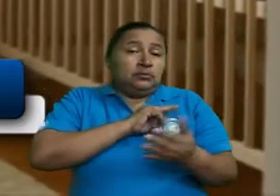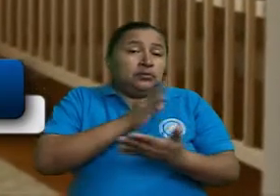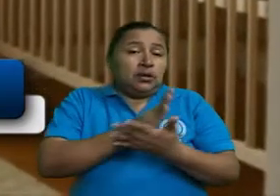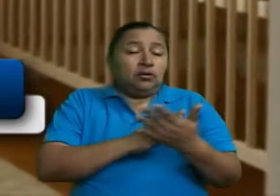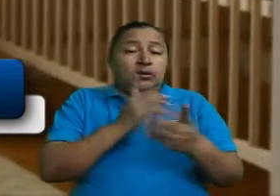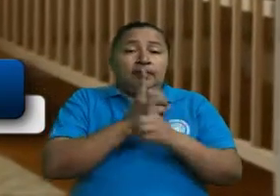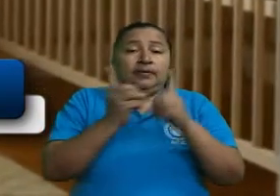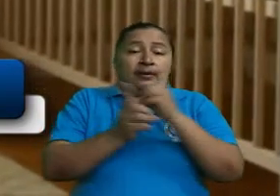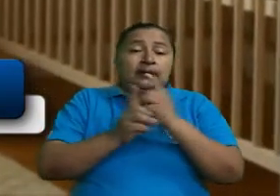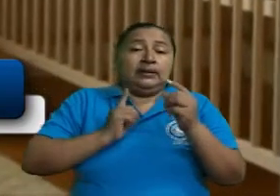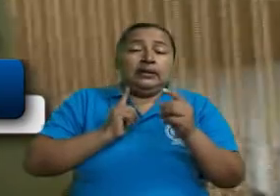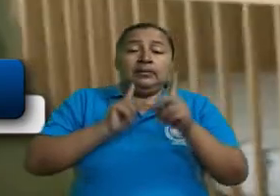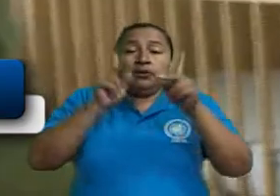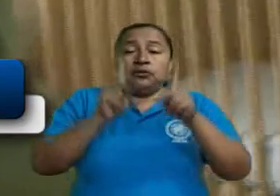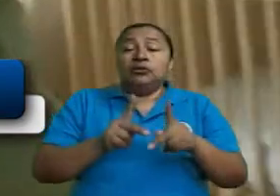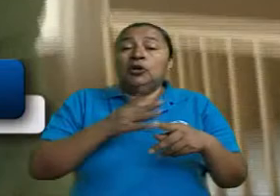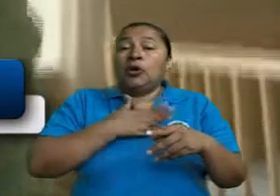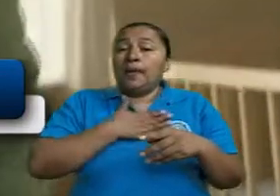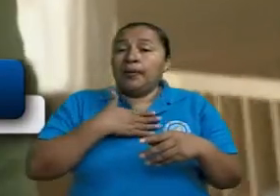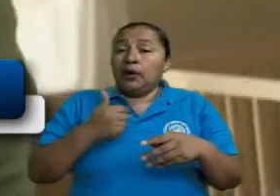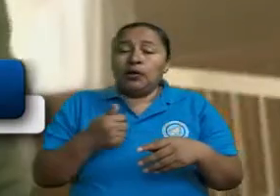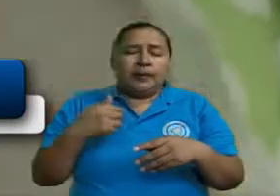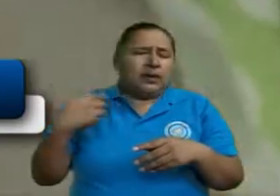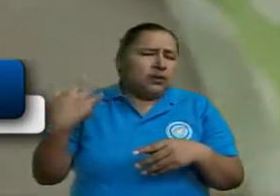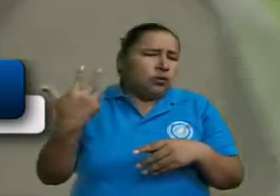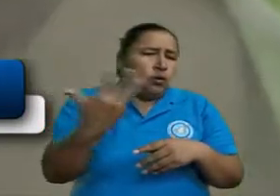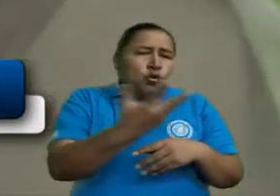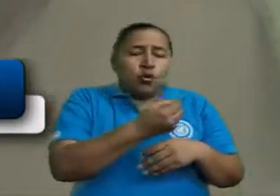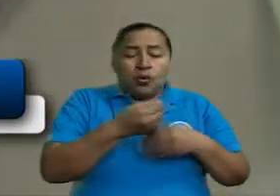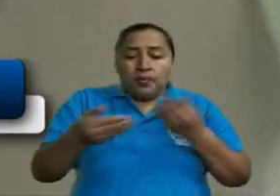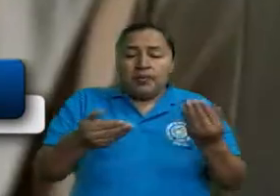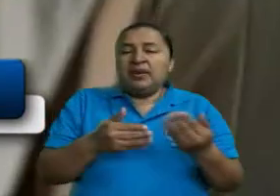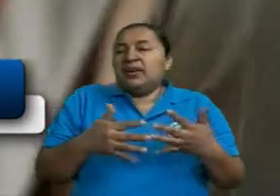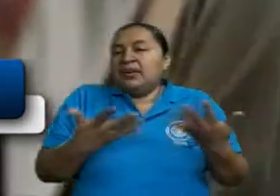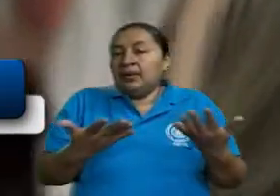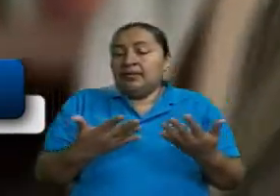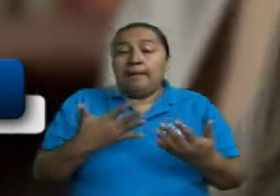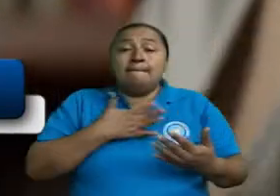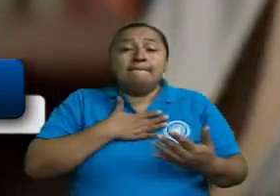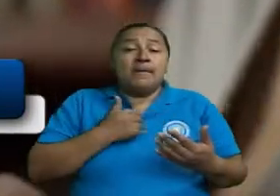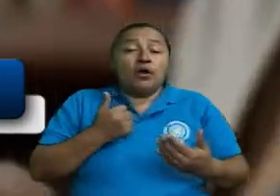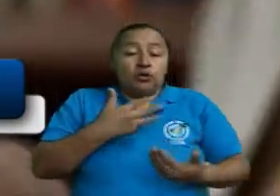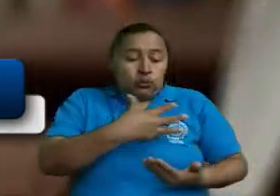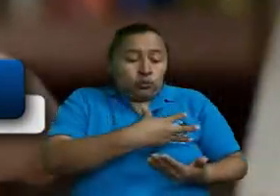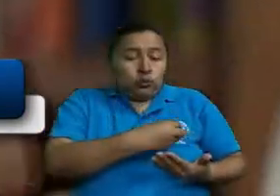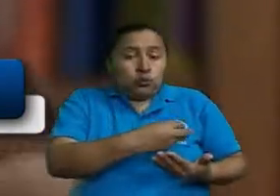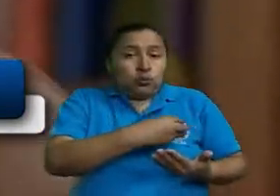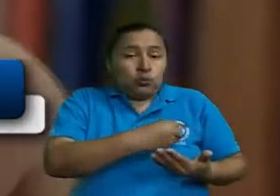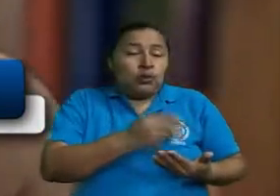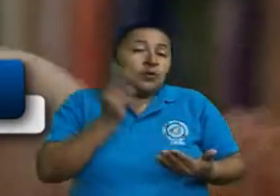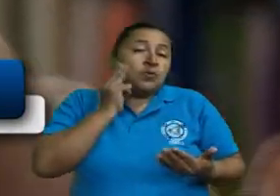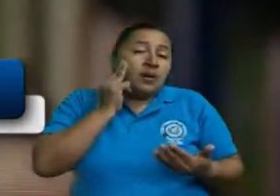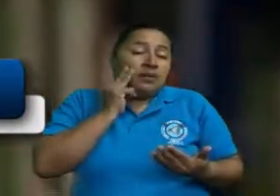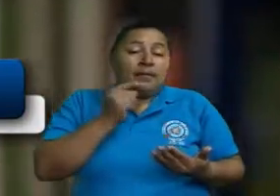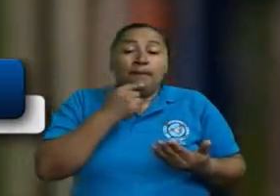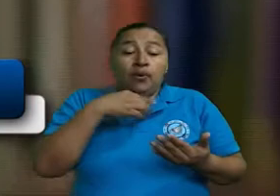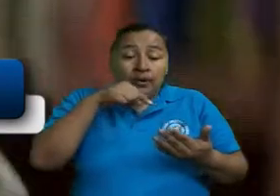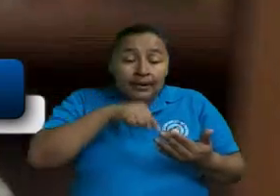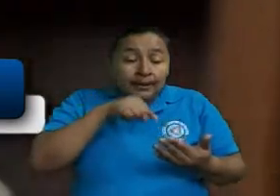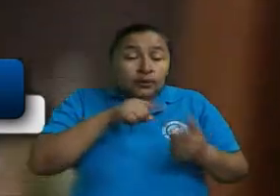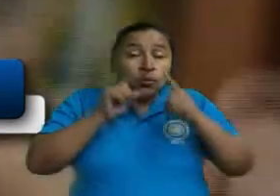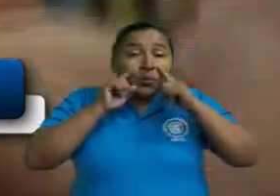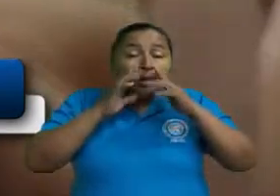toda la población, lo mejor para todo bebé es la leche materna. Lo va a proteger de